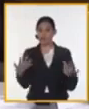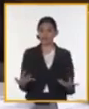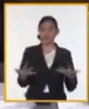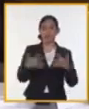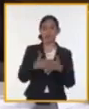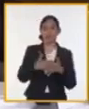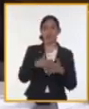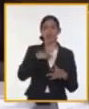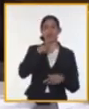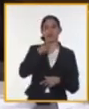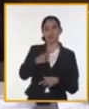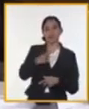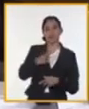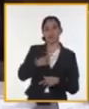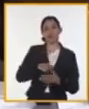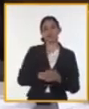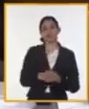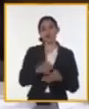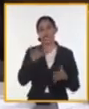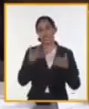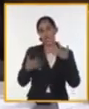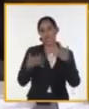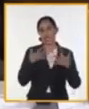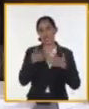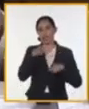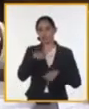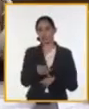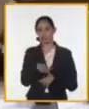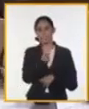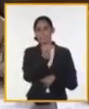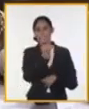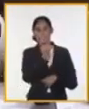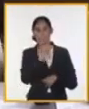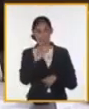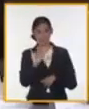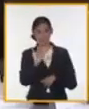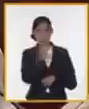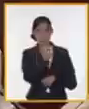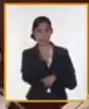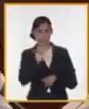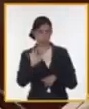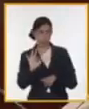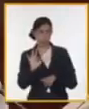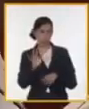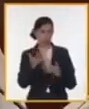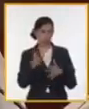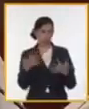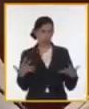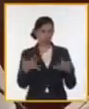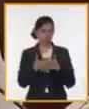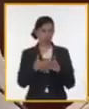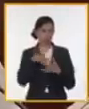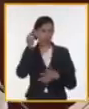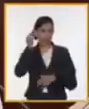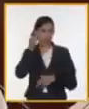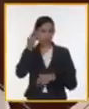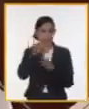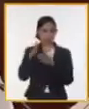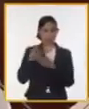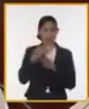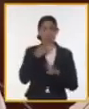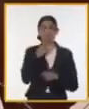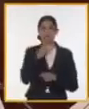el 27 o el 28 del tercer pleno, o con relación a otros acuerdos. Quería referirme en específico